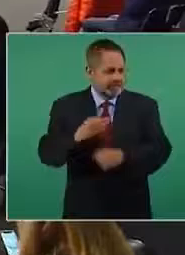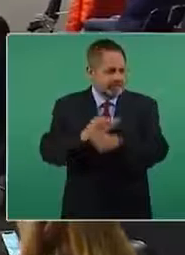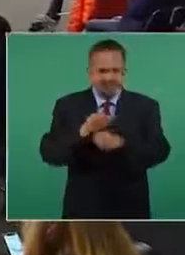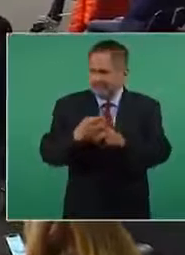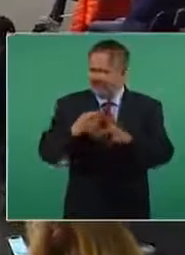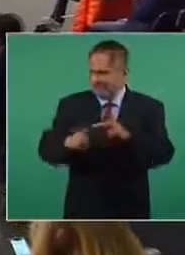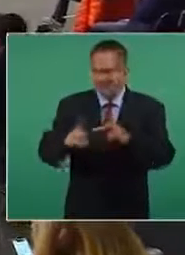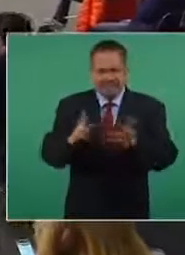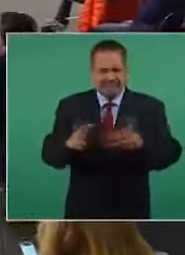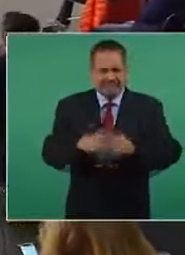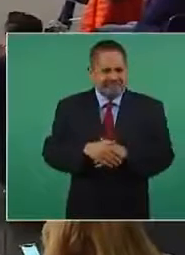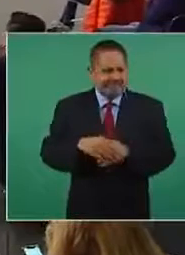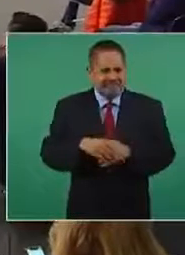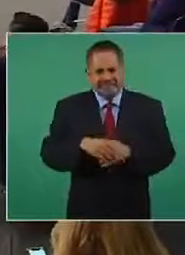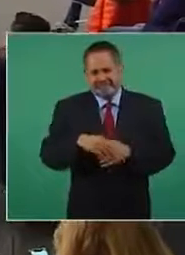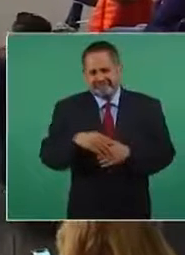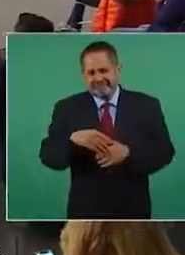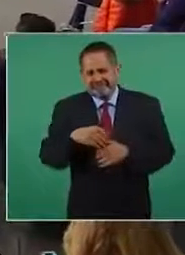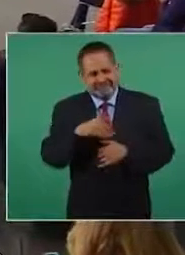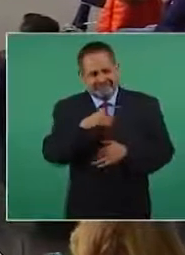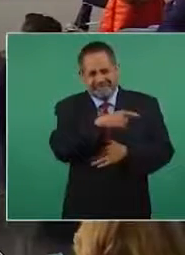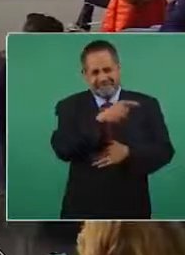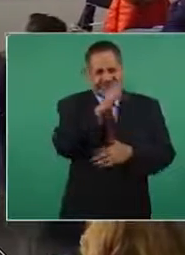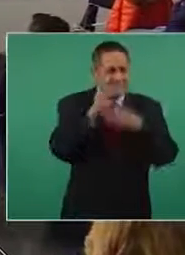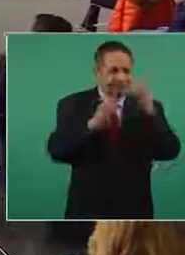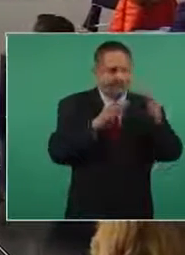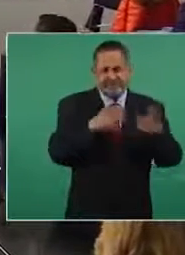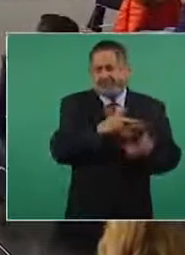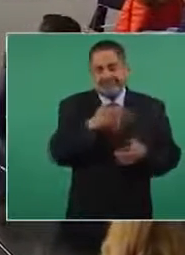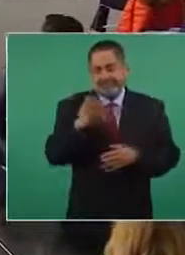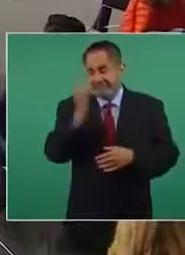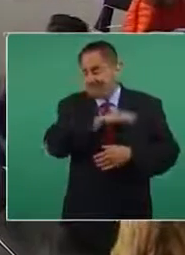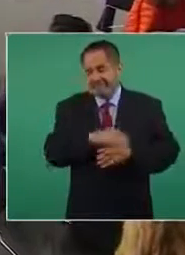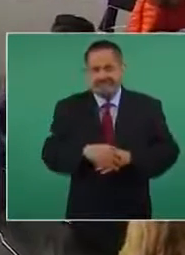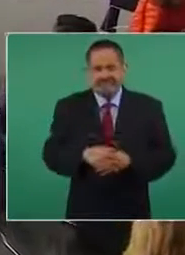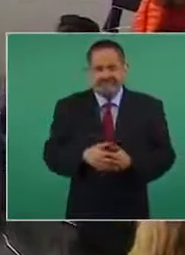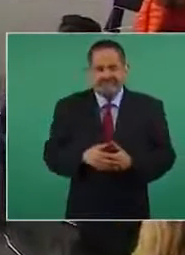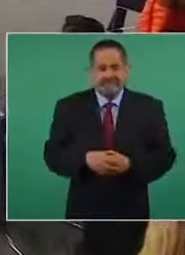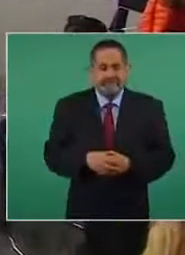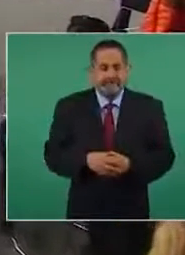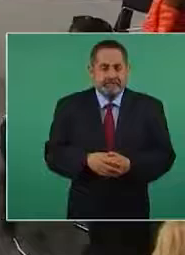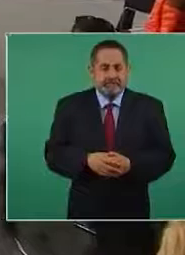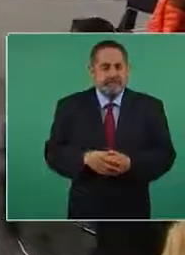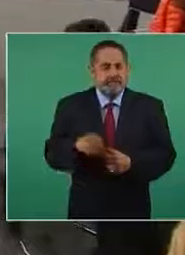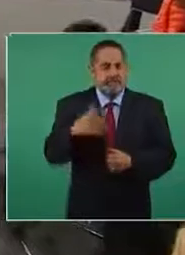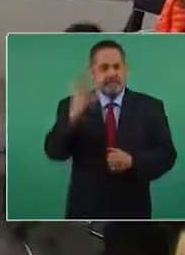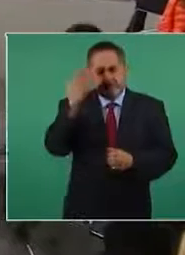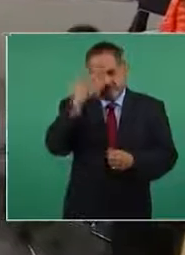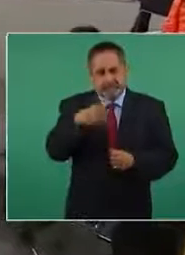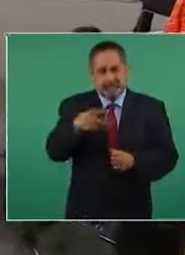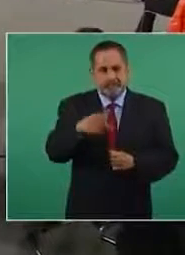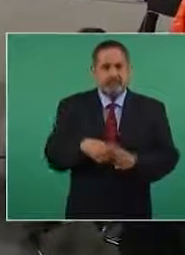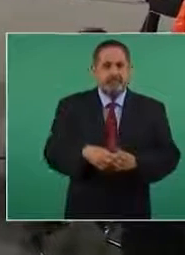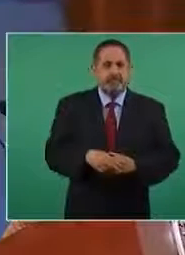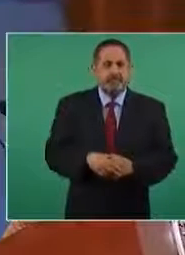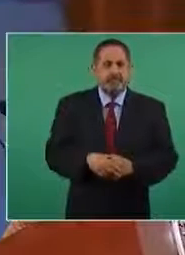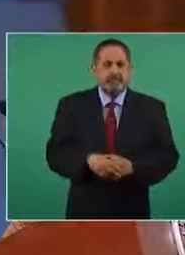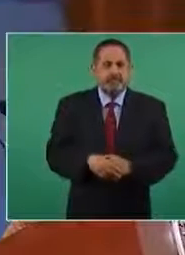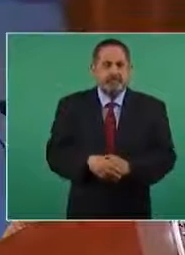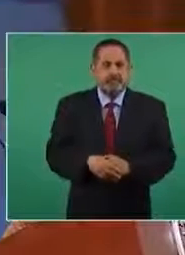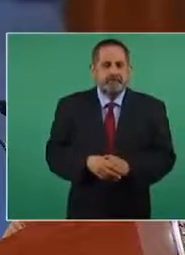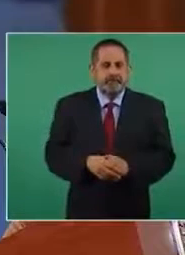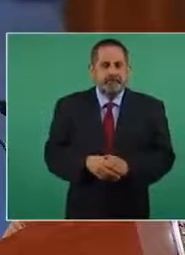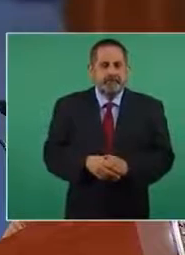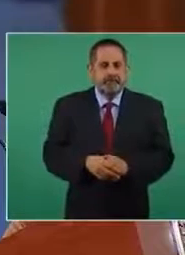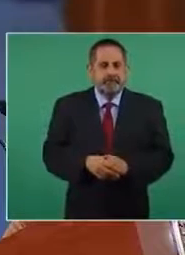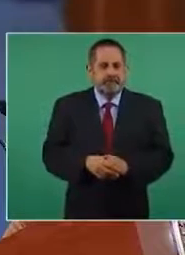y ciertamente lo que va del 2021, el gas ha subido entre un 30 y un 50%. Actualmente un cilindro de gas de 30 kilos ronda